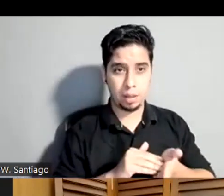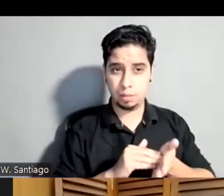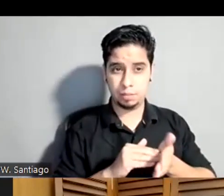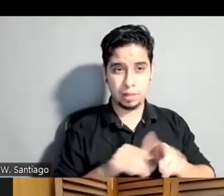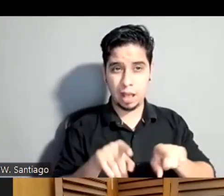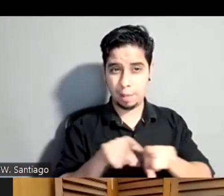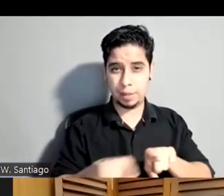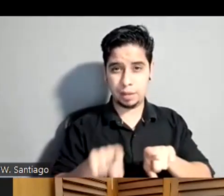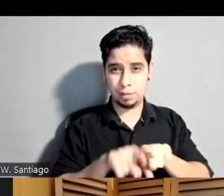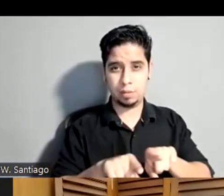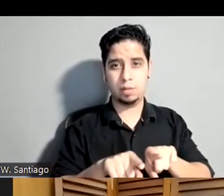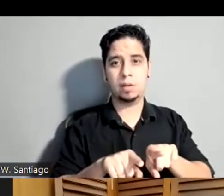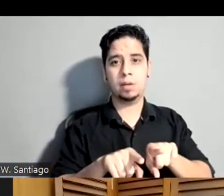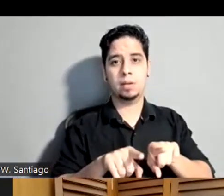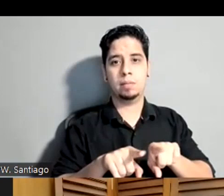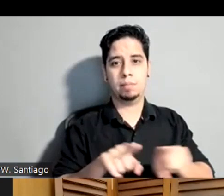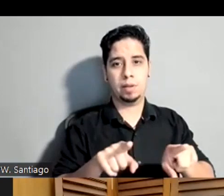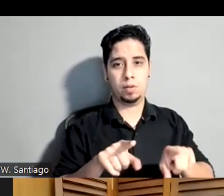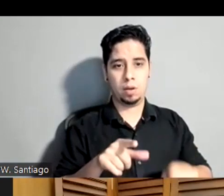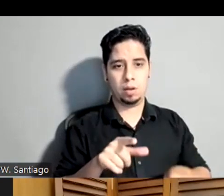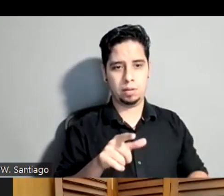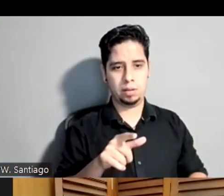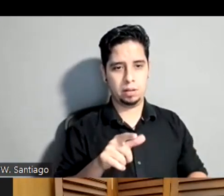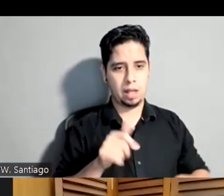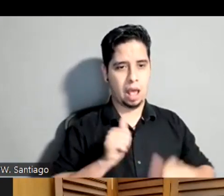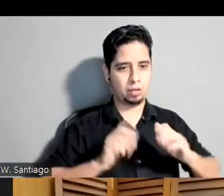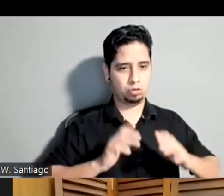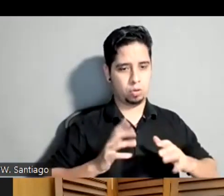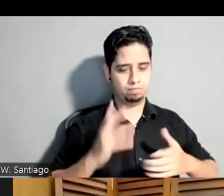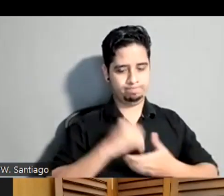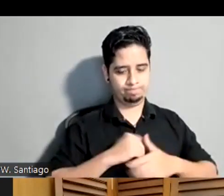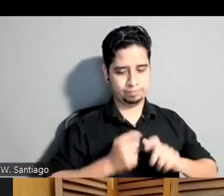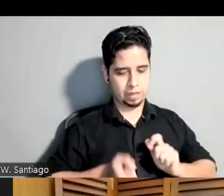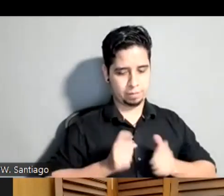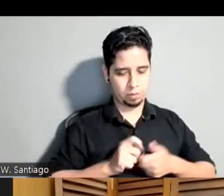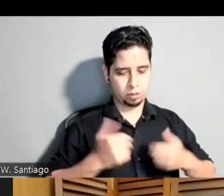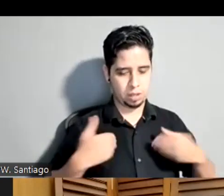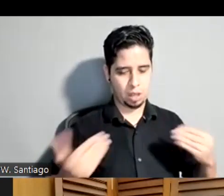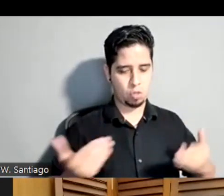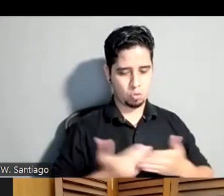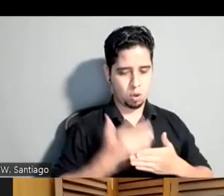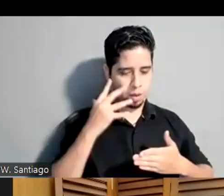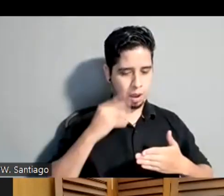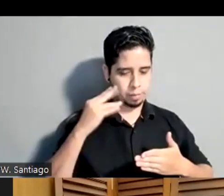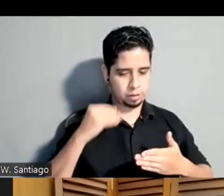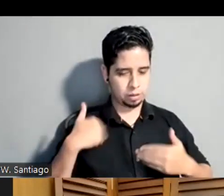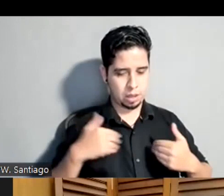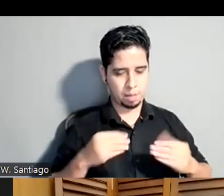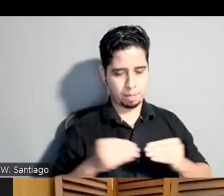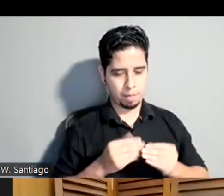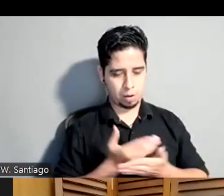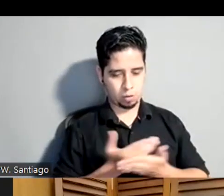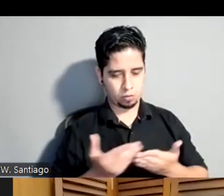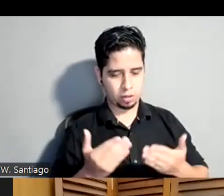que es una reposición, pero el actor ya cambió. Tiene todas las experiencias, tienes otras cosas, tienes